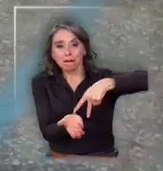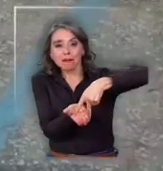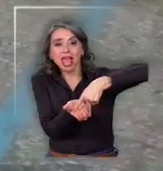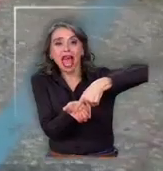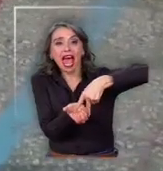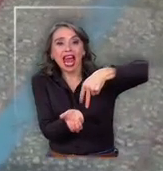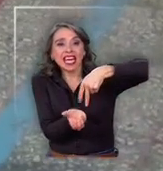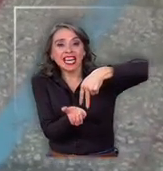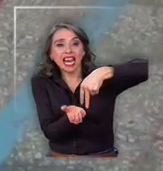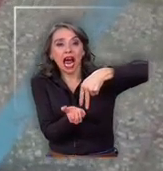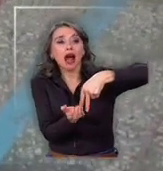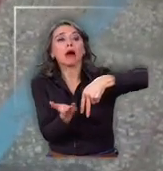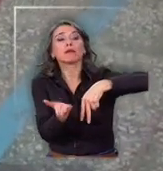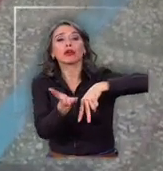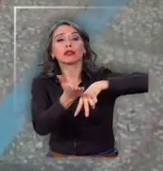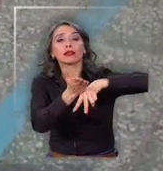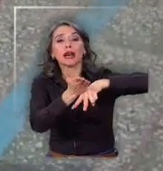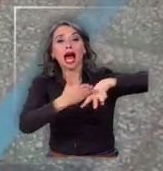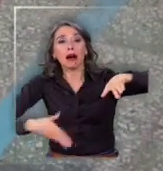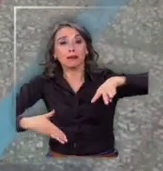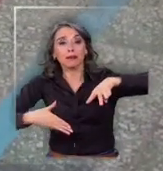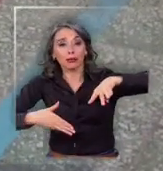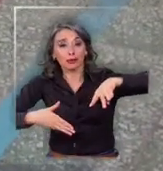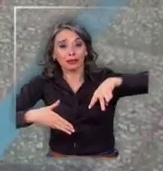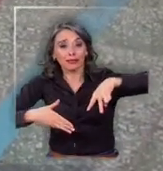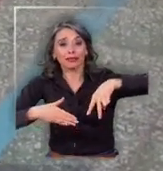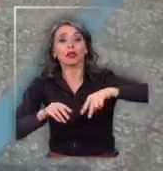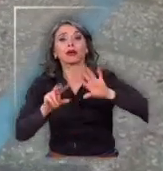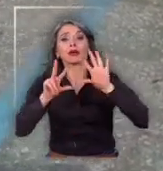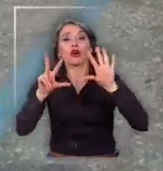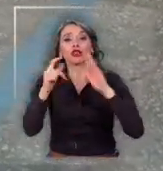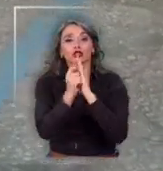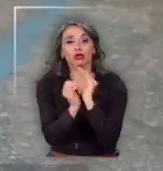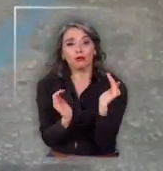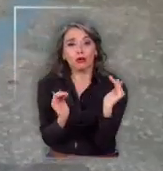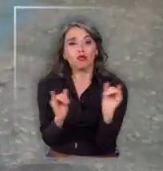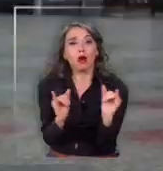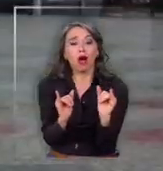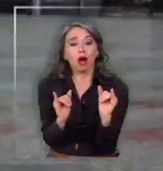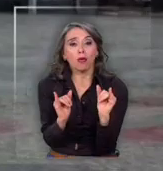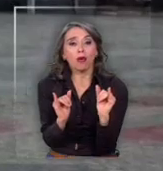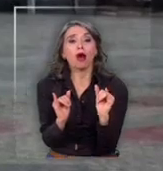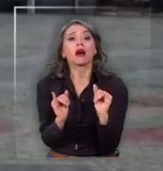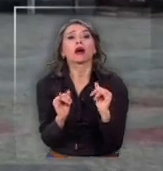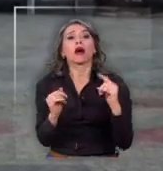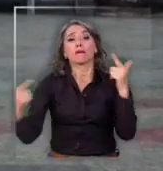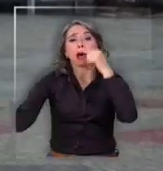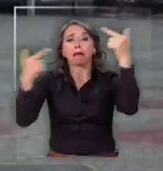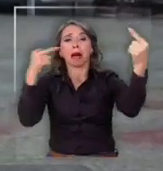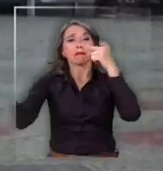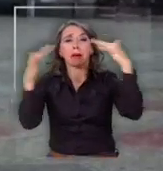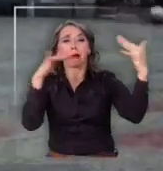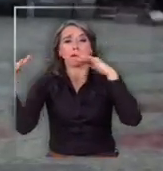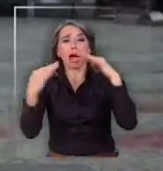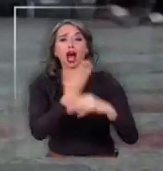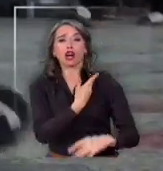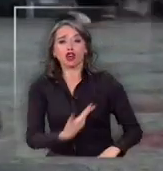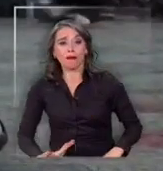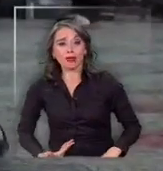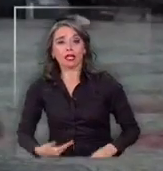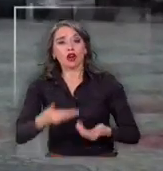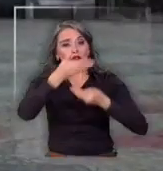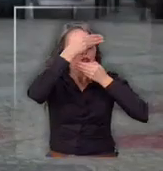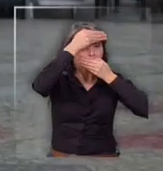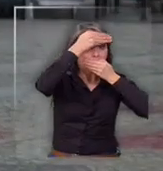prostética tras sufrir la pérdida de su extremidad inferior derecha a los 8 meses de vida, cuando un fuego cruzado entre el gobierno y los